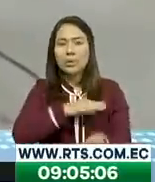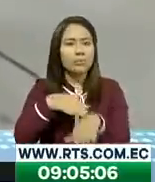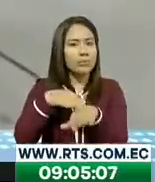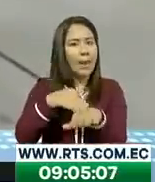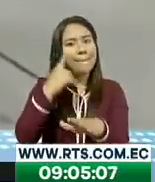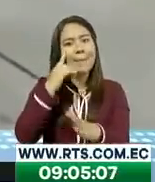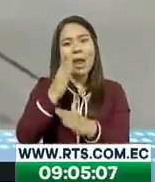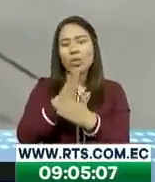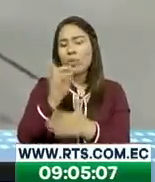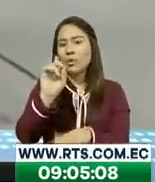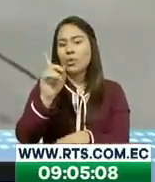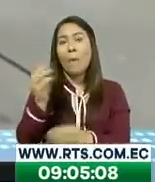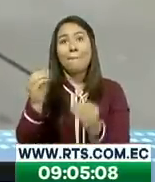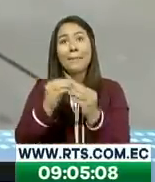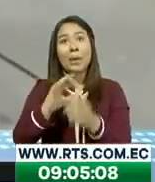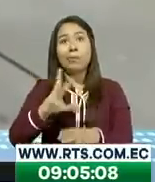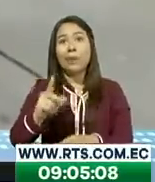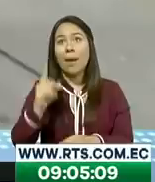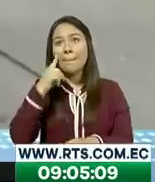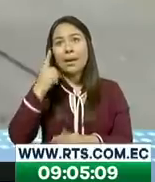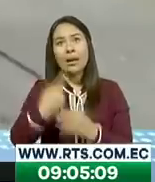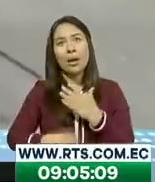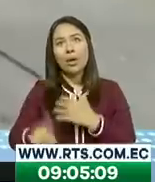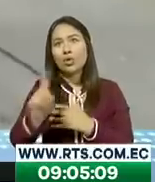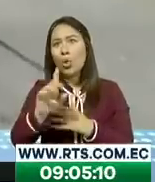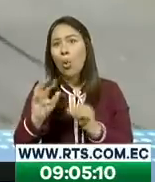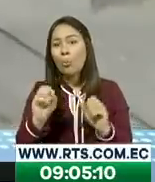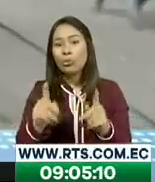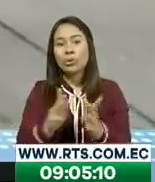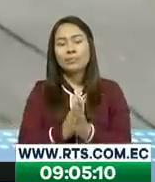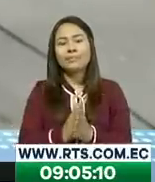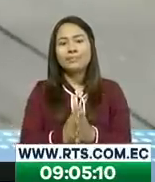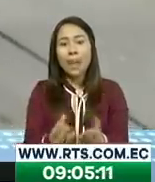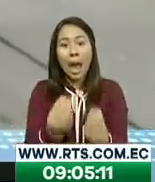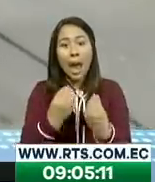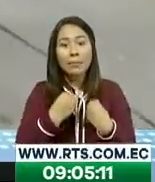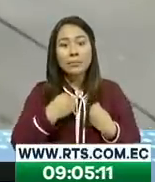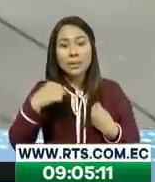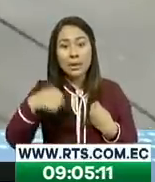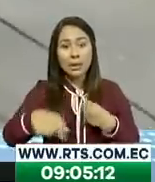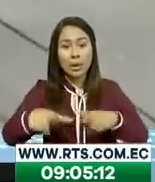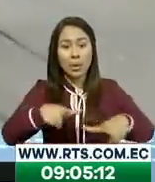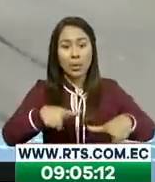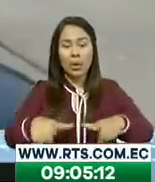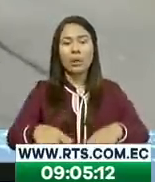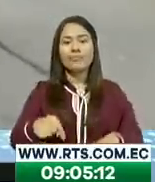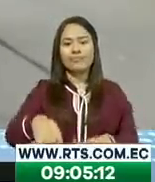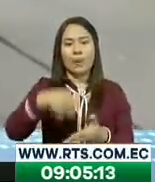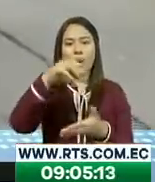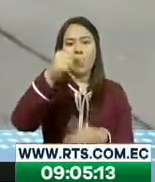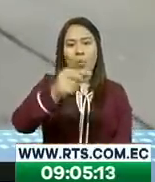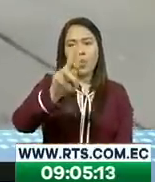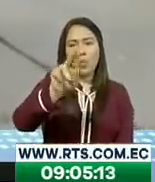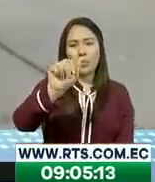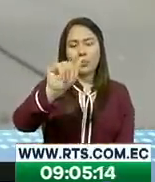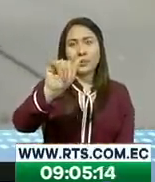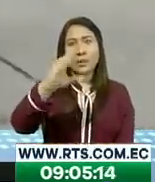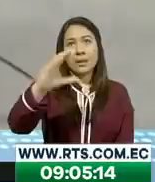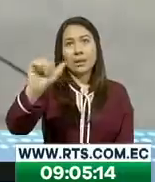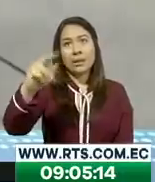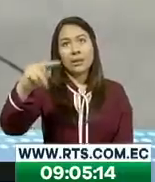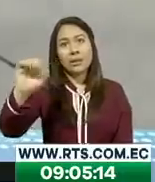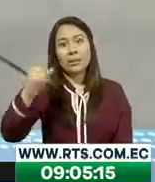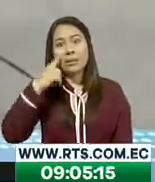este tipo de robos de oportunidad en vista de que hay el parque. Nosotros acá en el circuito Guayacanes, a donde pertenece este